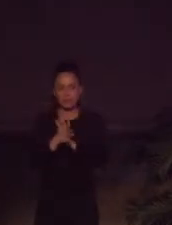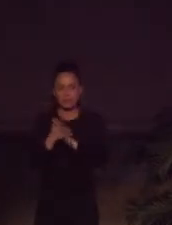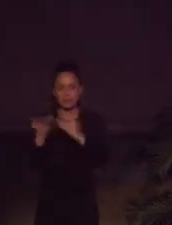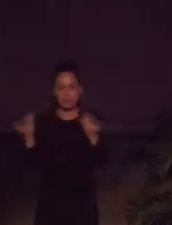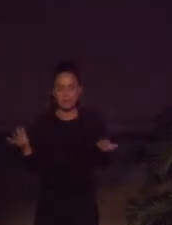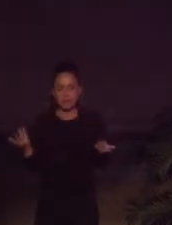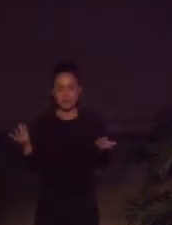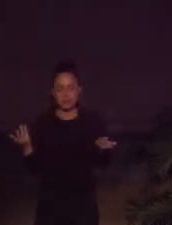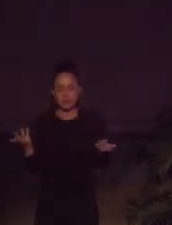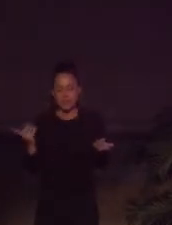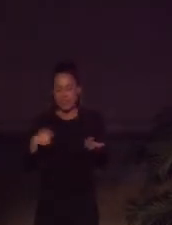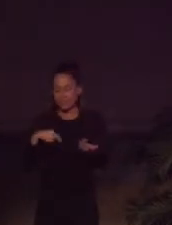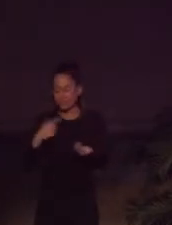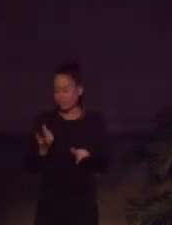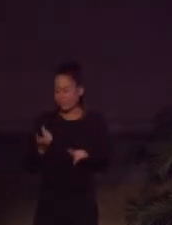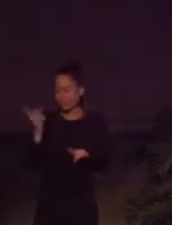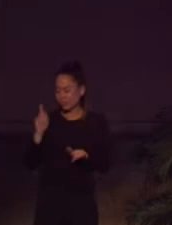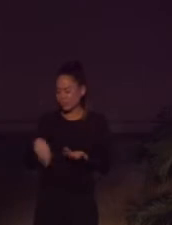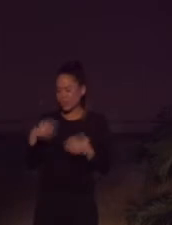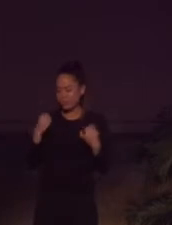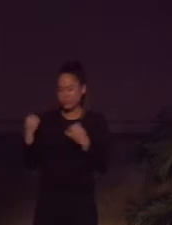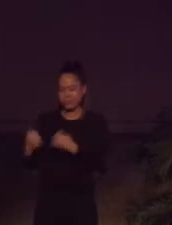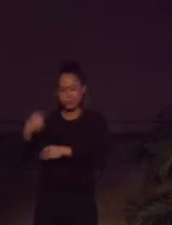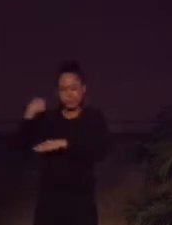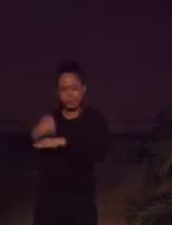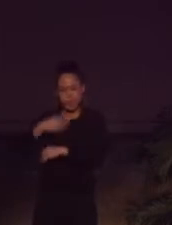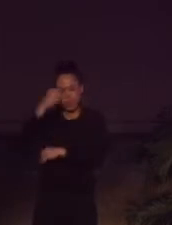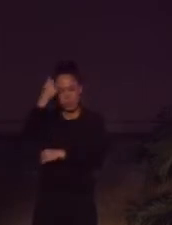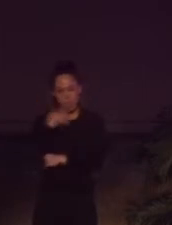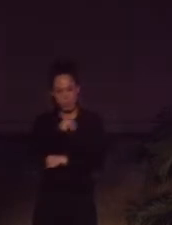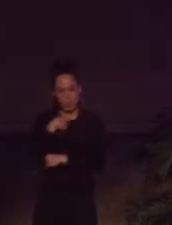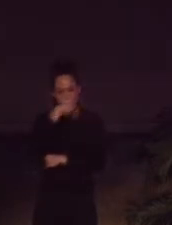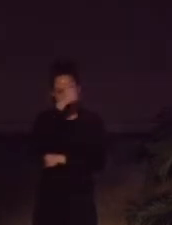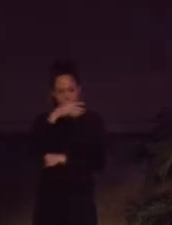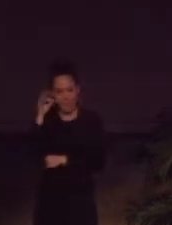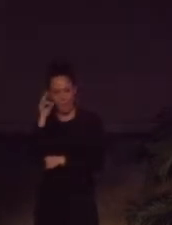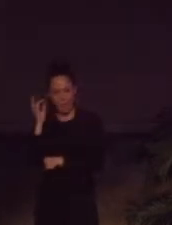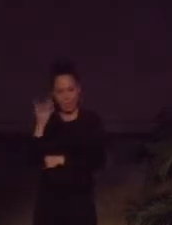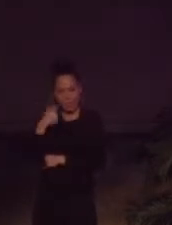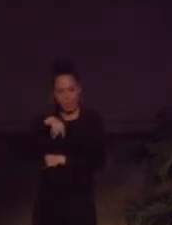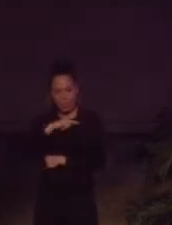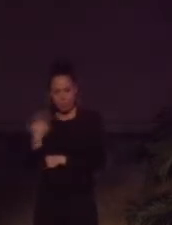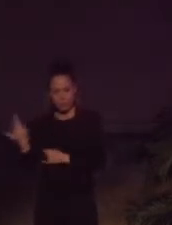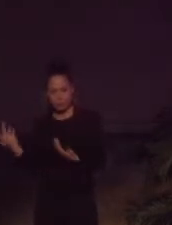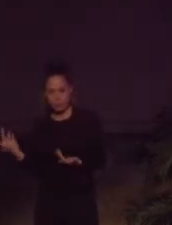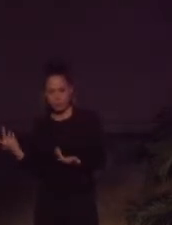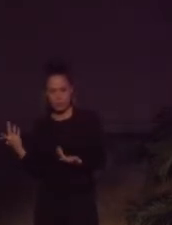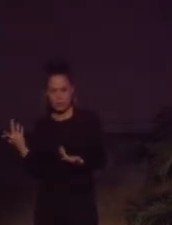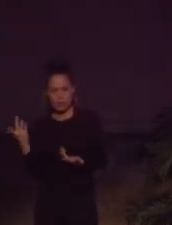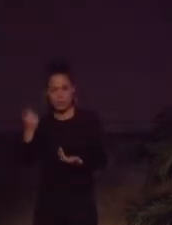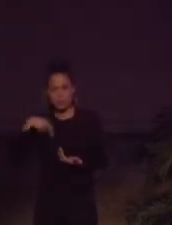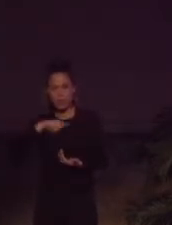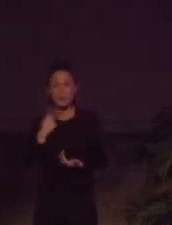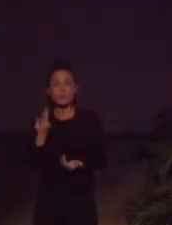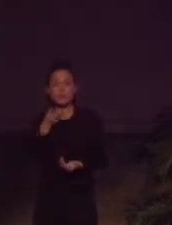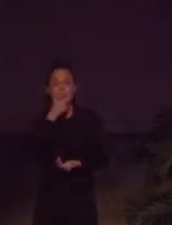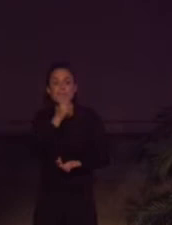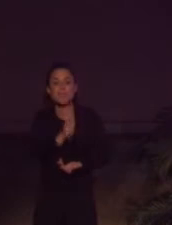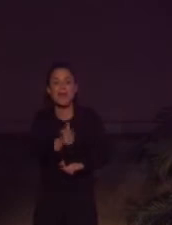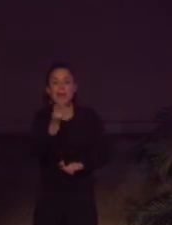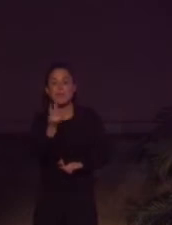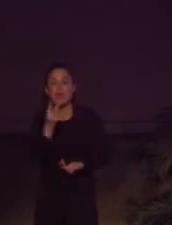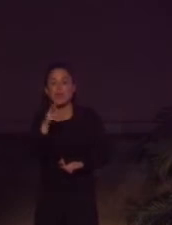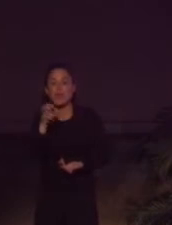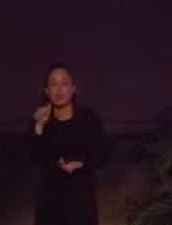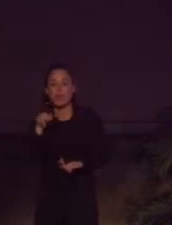dada, de la subjetividad impuesta dentro de esta dictadura del género, ¿no? Entonces quisimos, y ahí el nombre de Parole de Queer, porque para nosotras